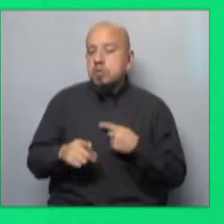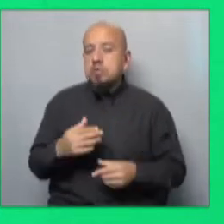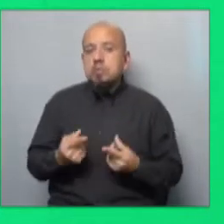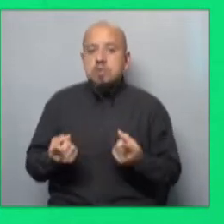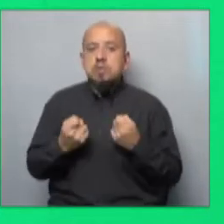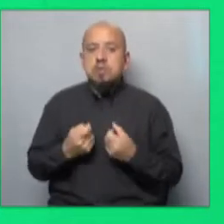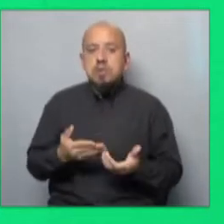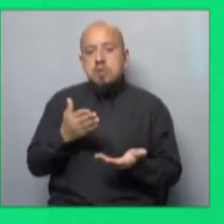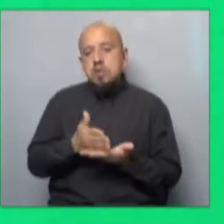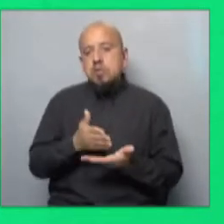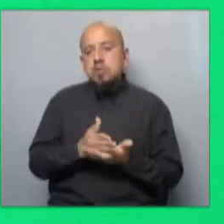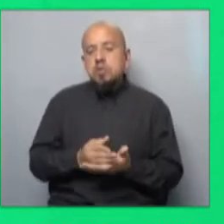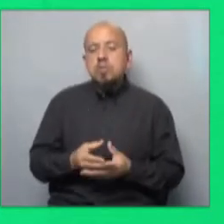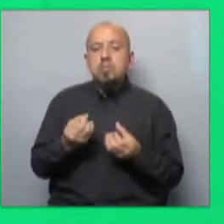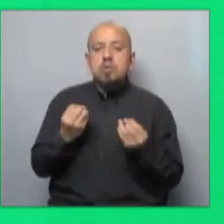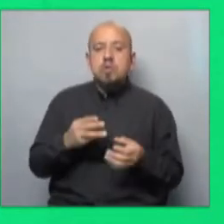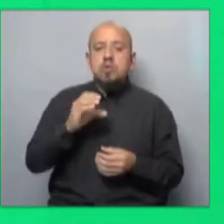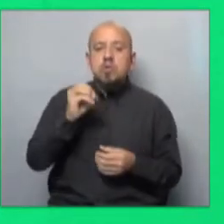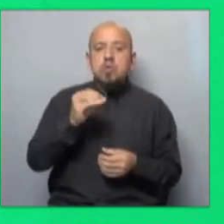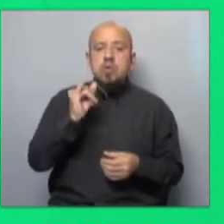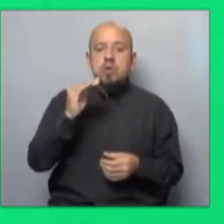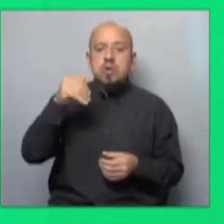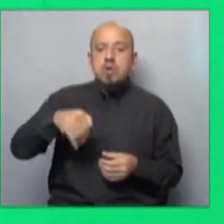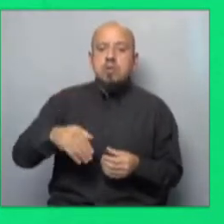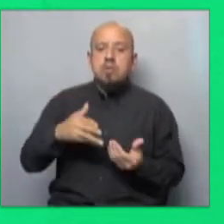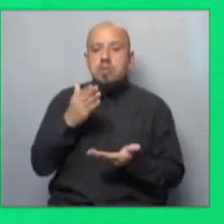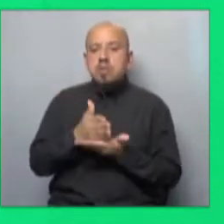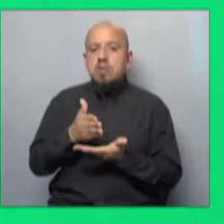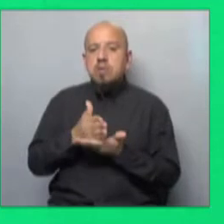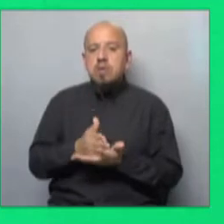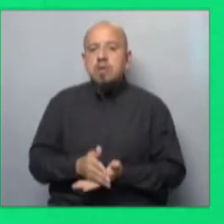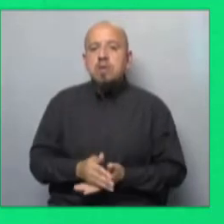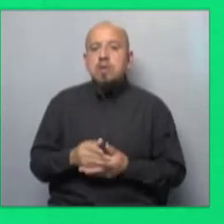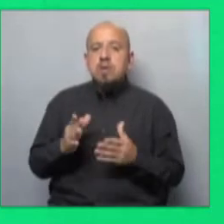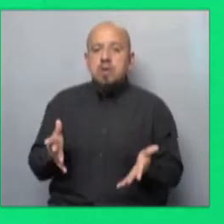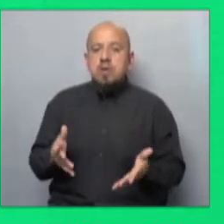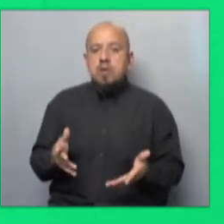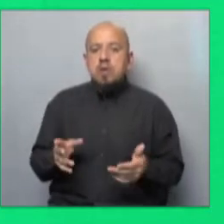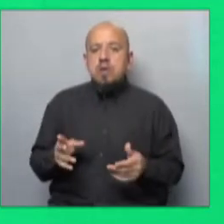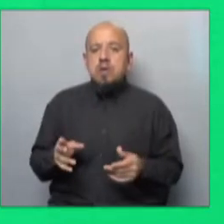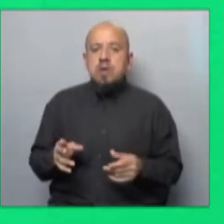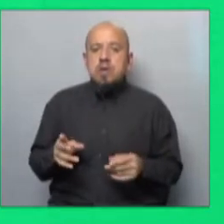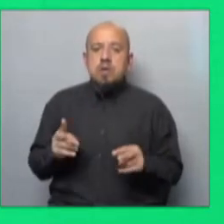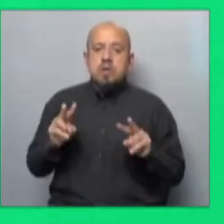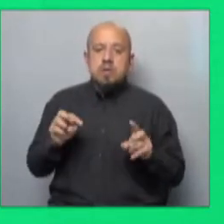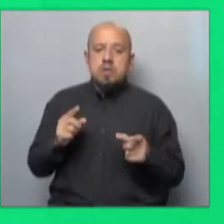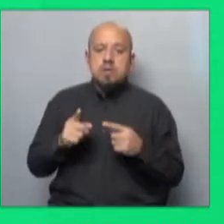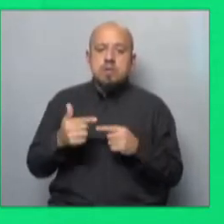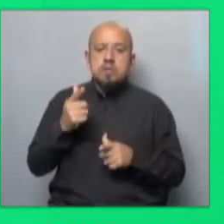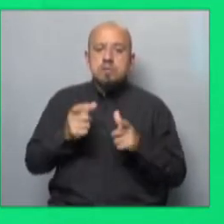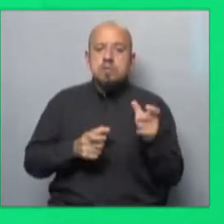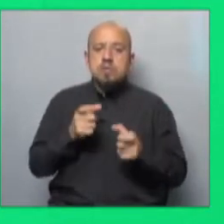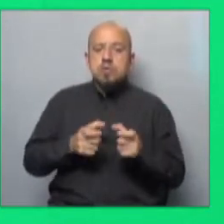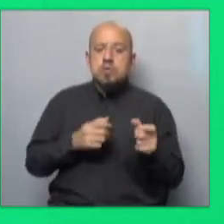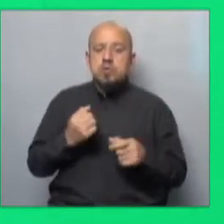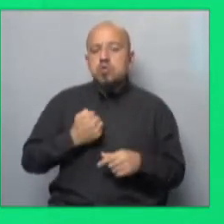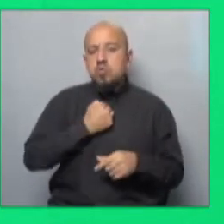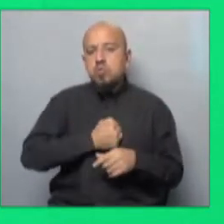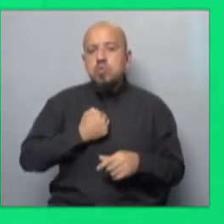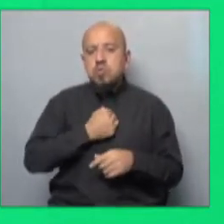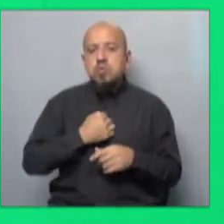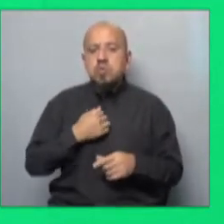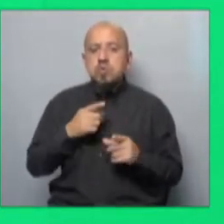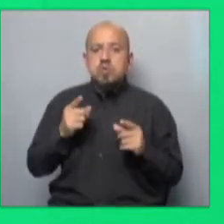y por eso fue que la óyeme del año pasado hizo asistencias vinculadas principalmente a estas personas y tracción de un ideal lo que tiene que ver por ejemplo